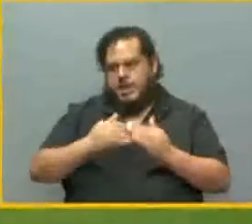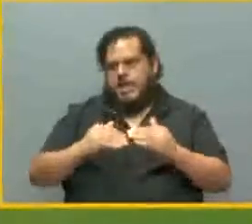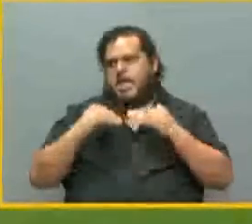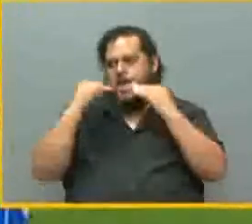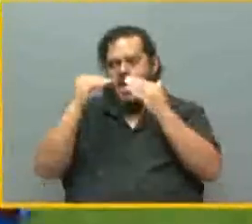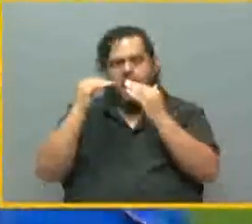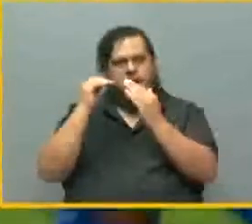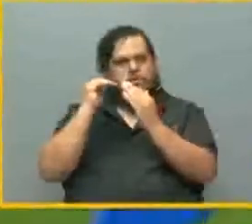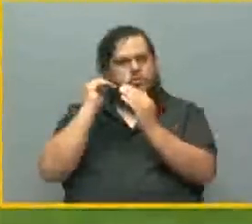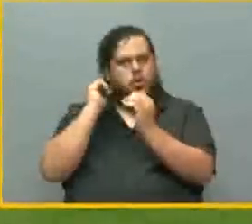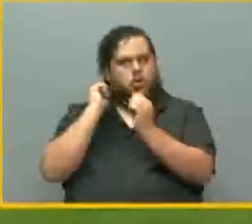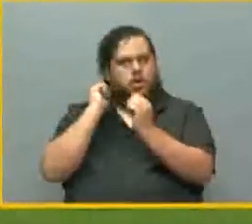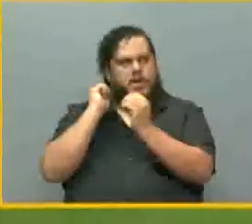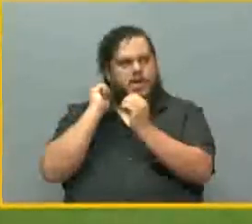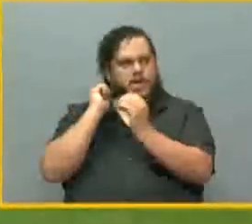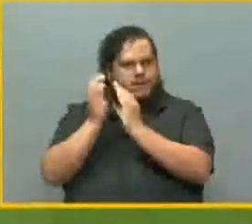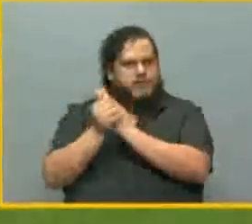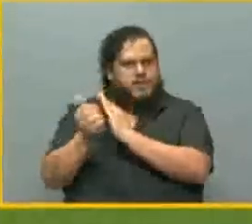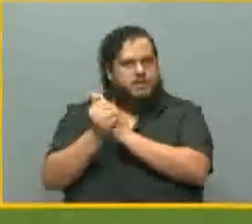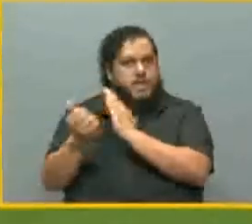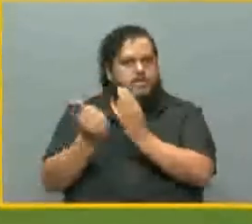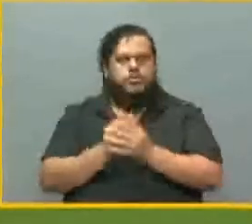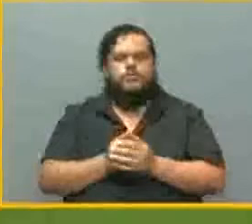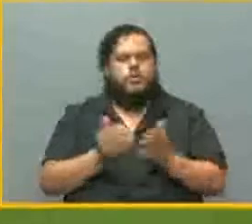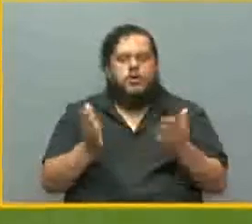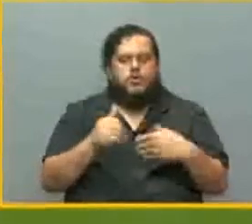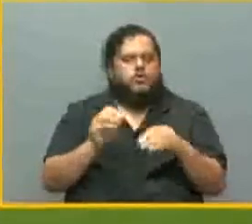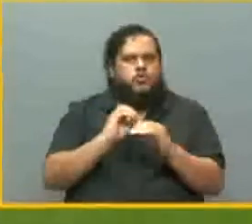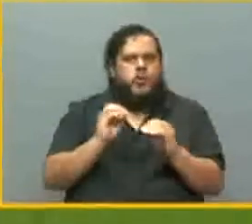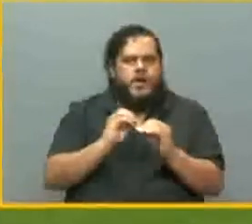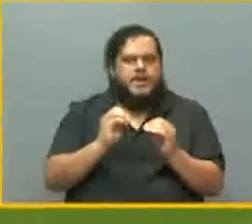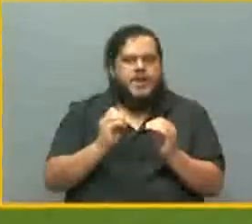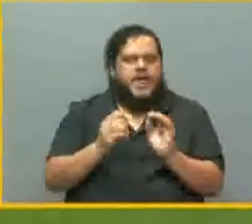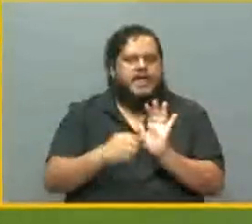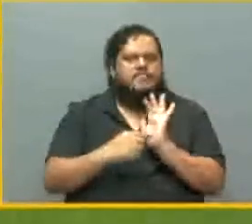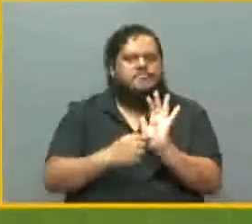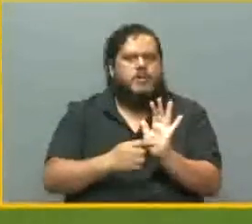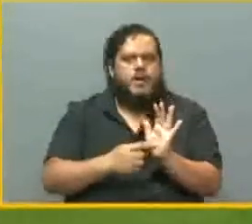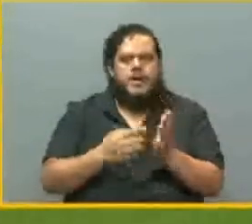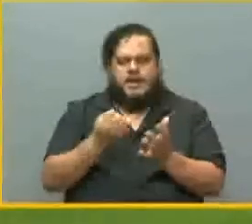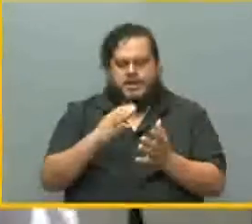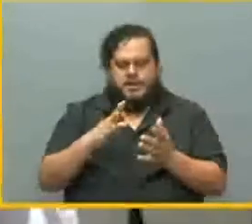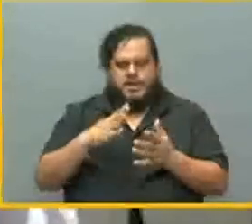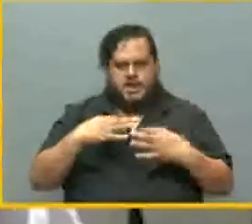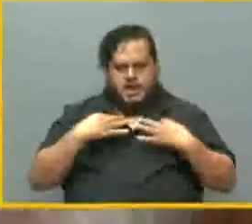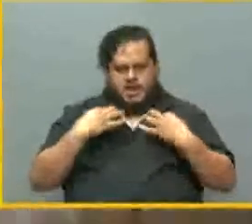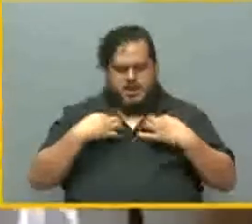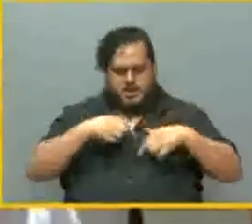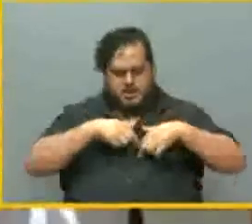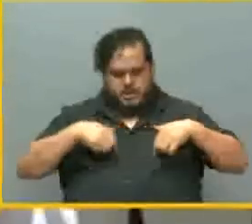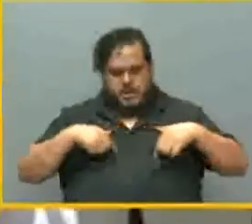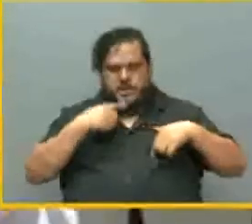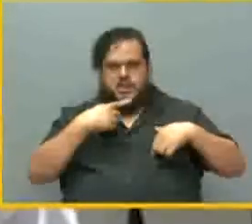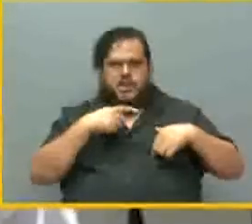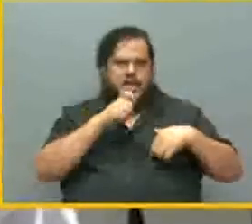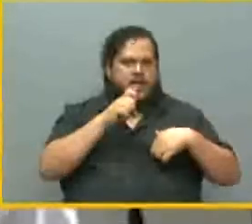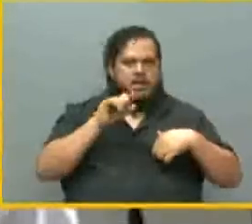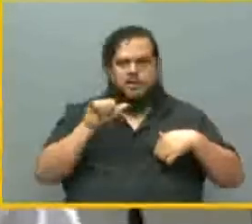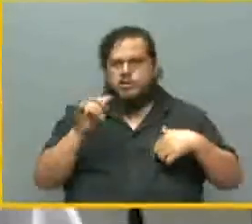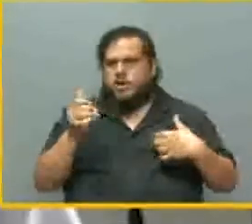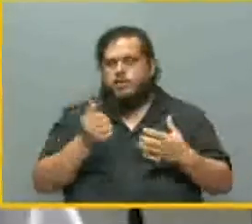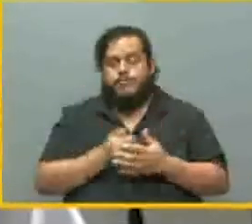completar este ciclo olímpico no hay ninguna cosa que sustente que diga que porque alguien anda con una camiseta que diga equis o ye